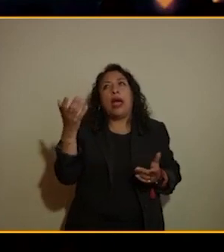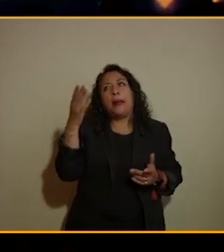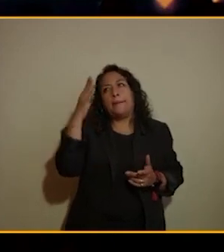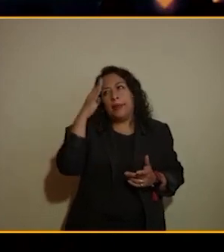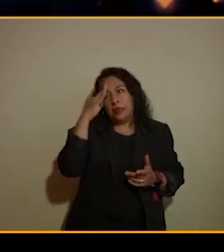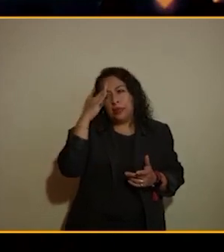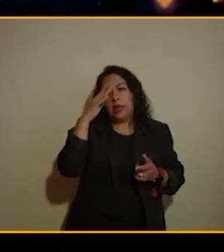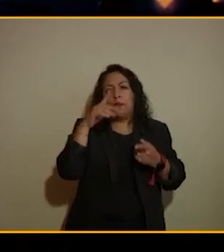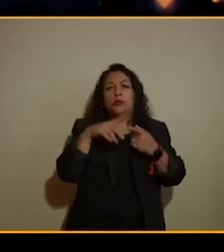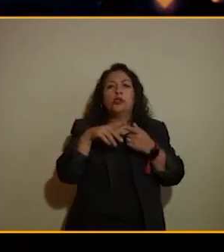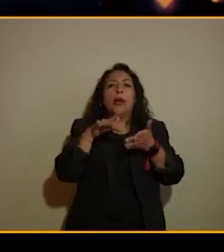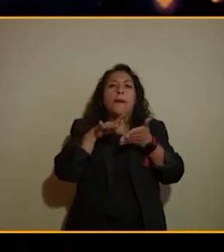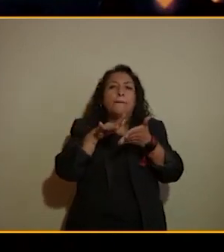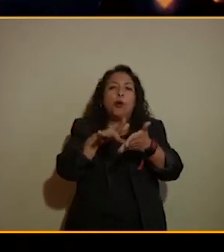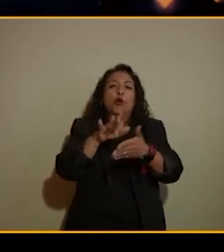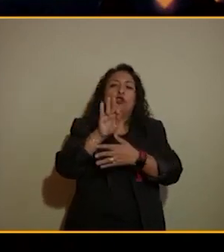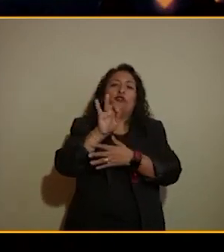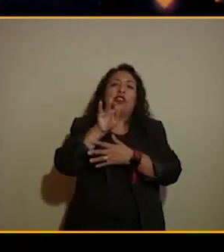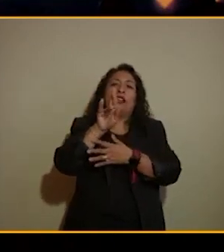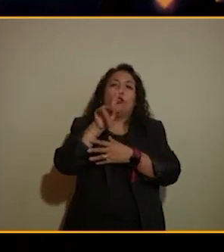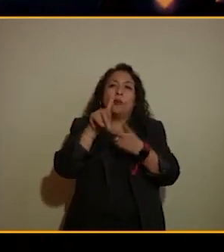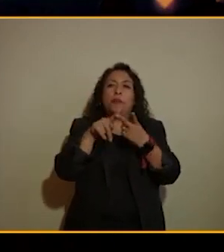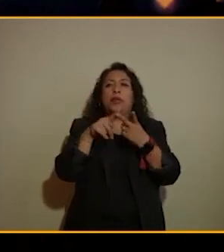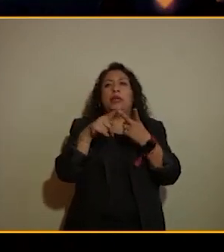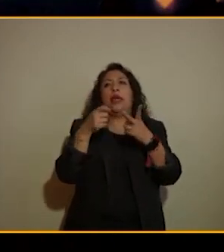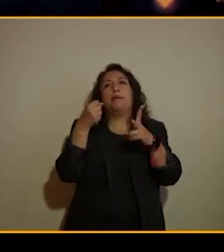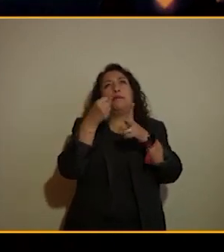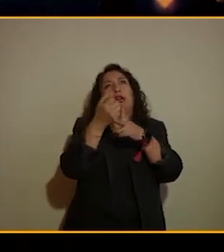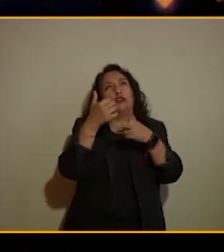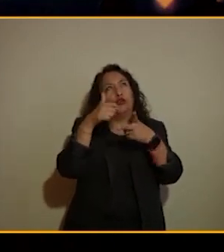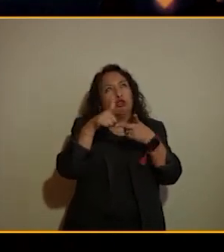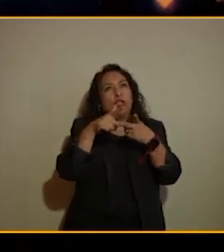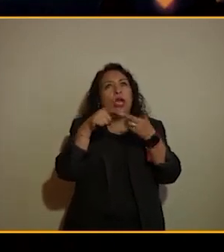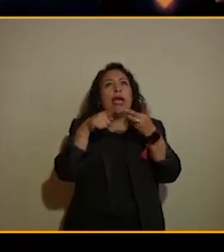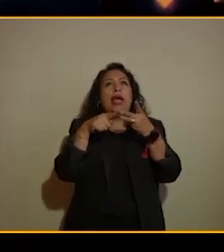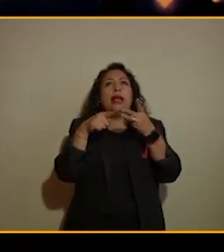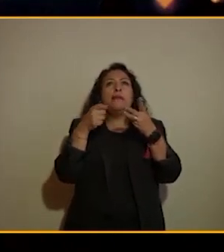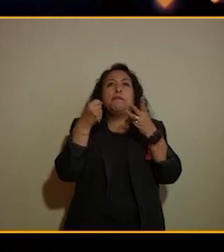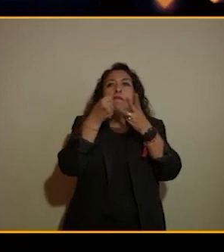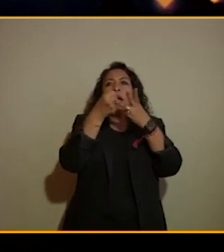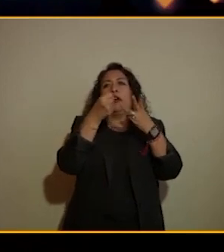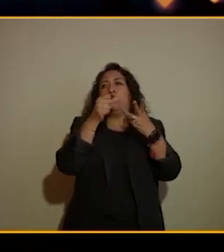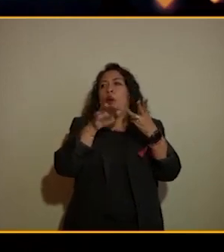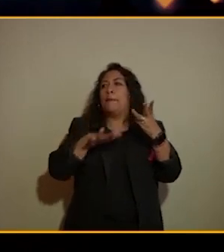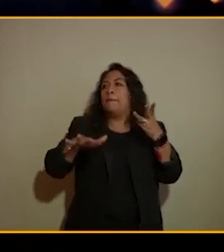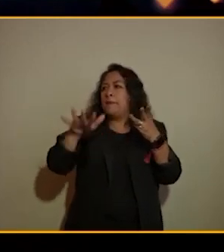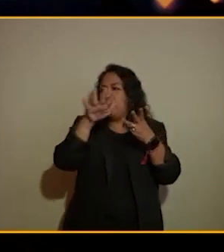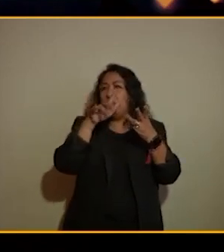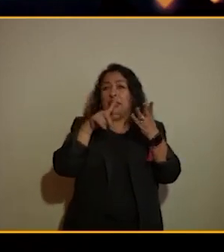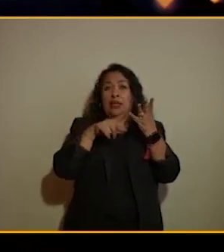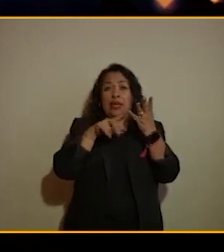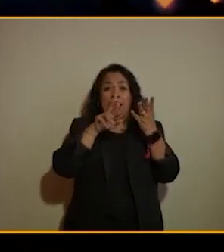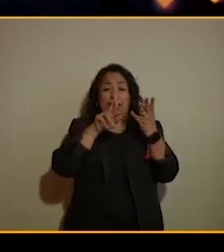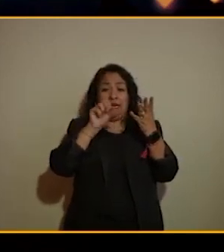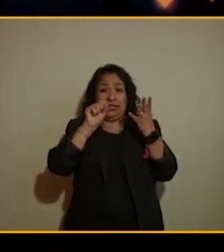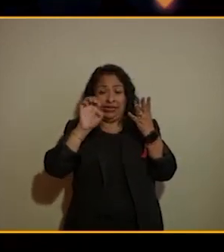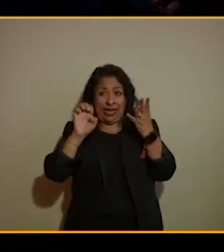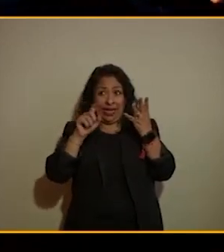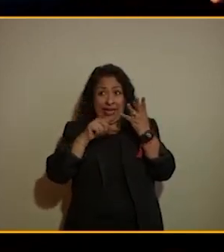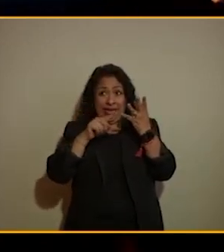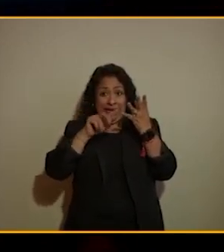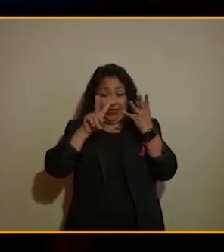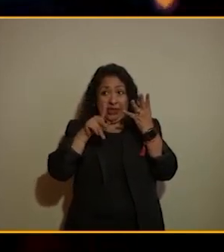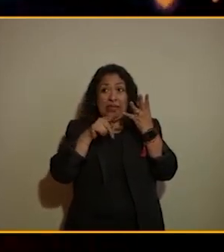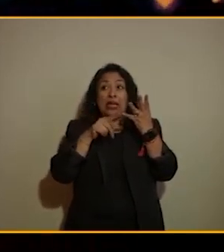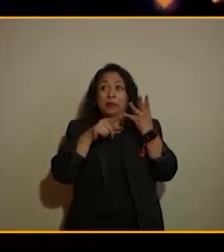En filantropía. Pensamos en impacto social, pensamos en impacto ambiental, pero hablar también de responsabilidad social empresarial quiere